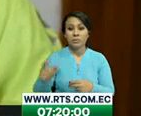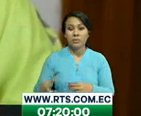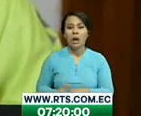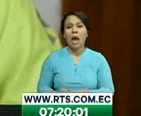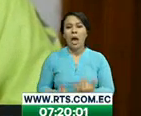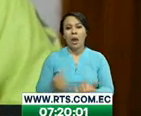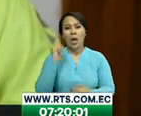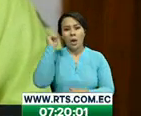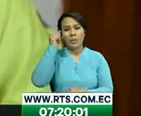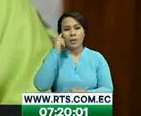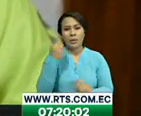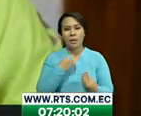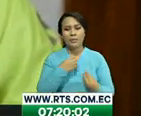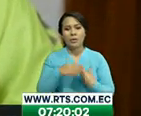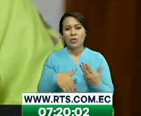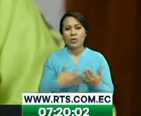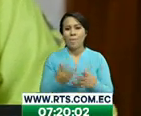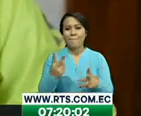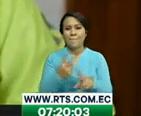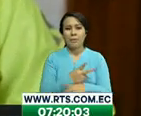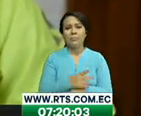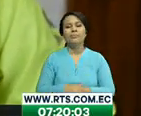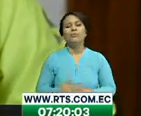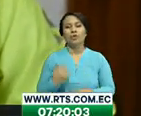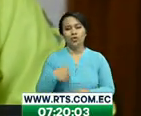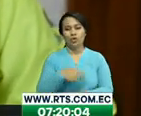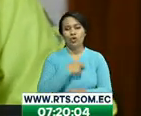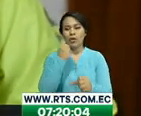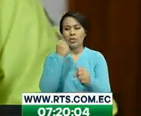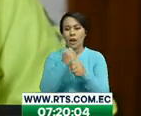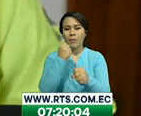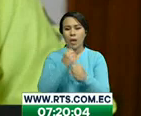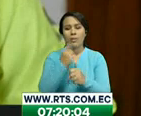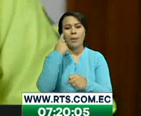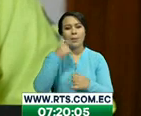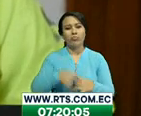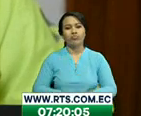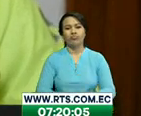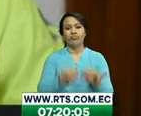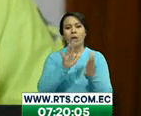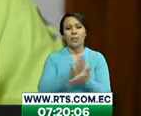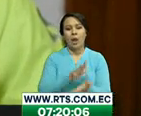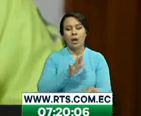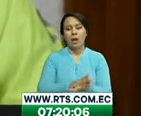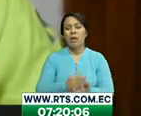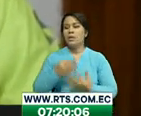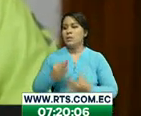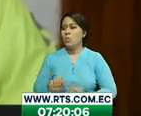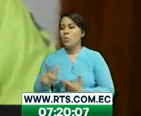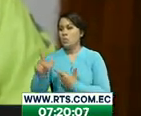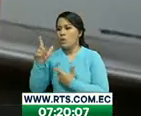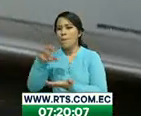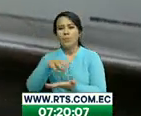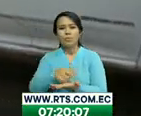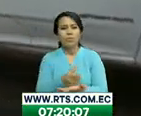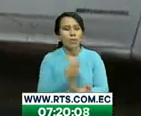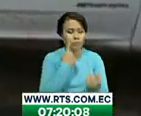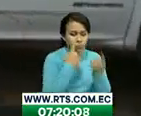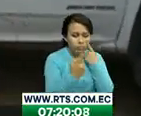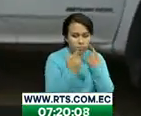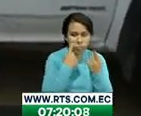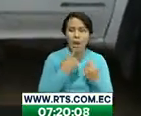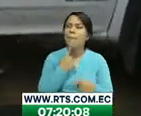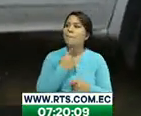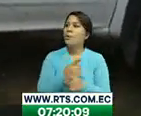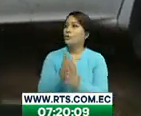poder de estas armas de grueso calibre, pues vamos a seguir trabajando por el bienestar, la tranquilidad y la seguridad de la gente de la provincia de Guayas. Exhortan por